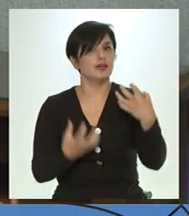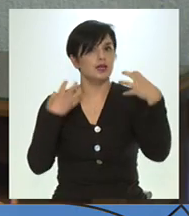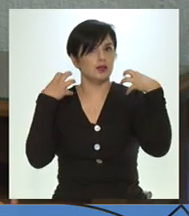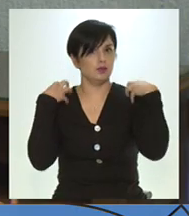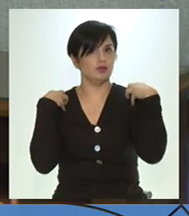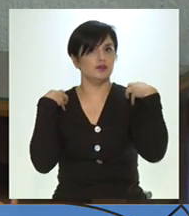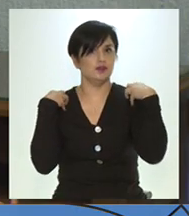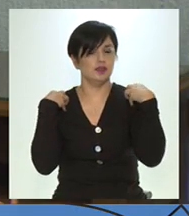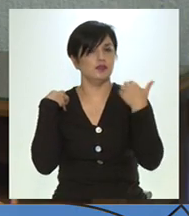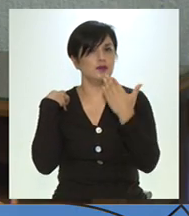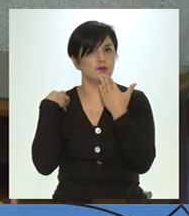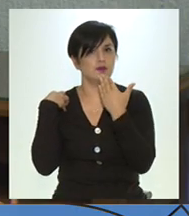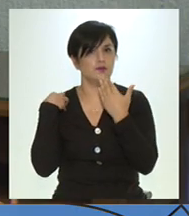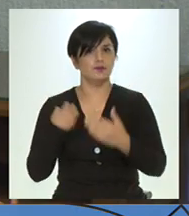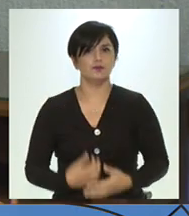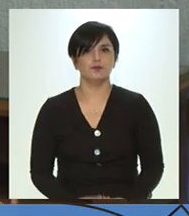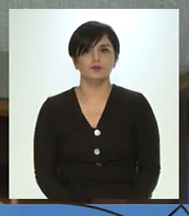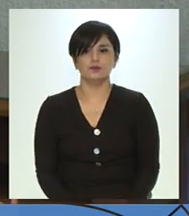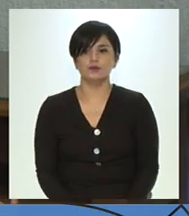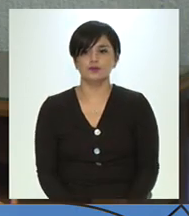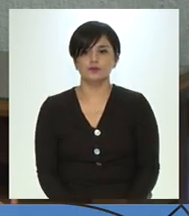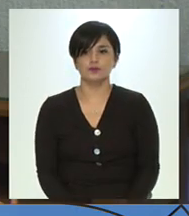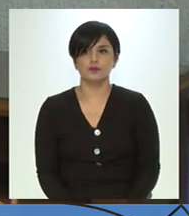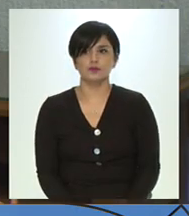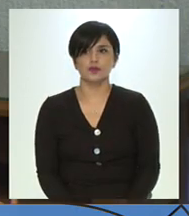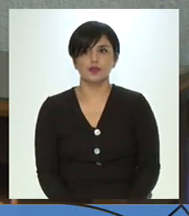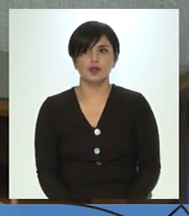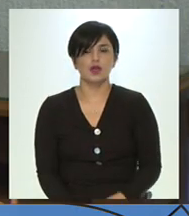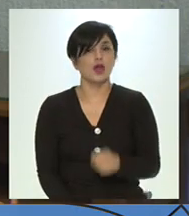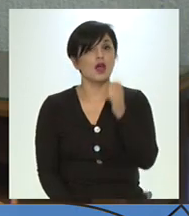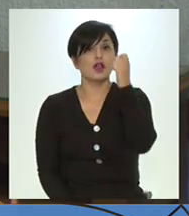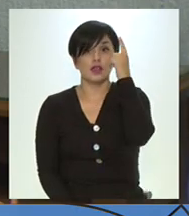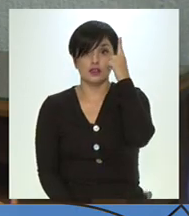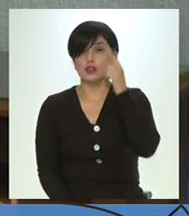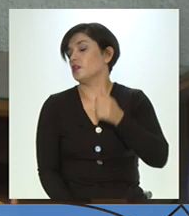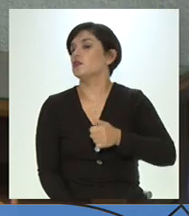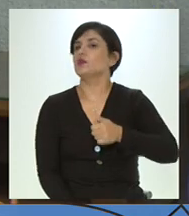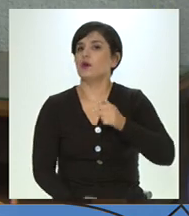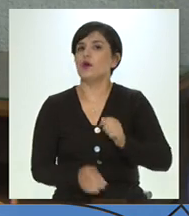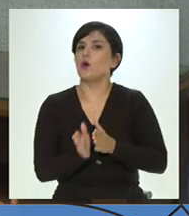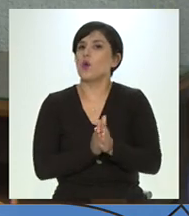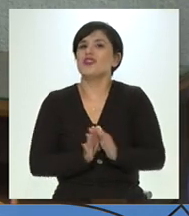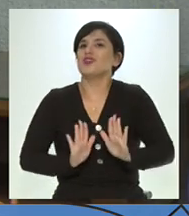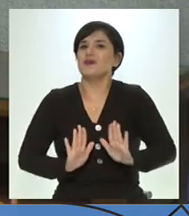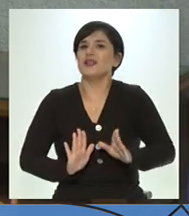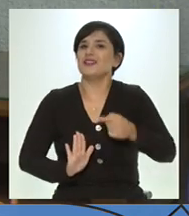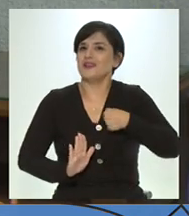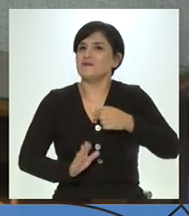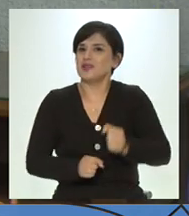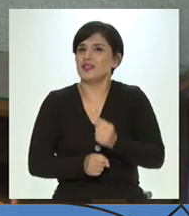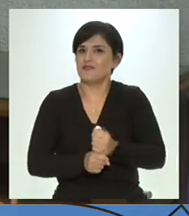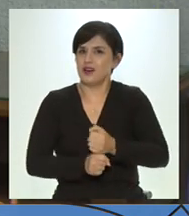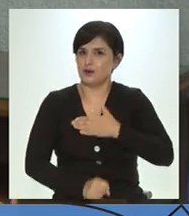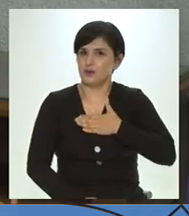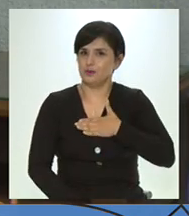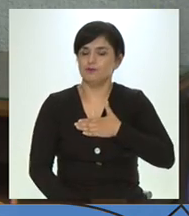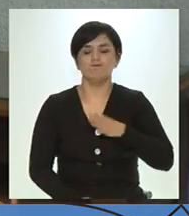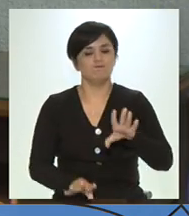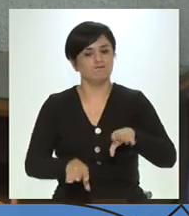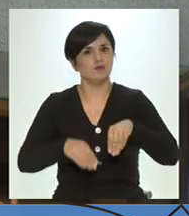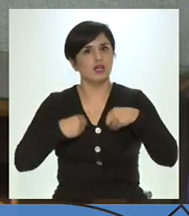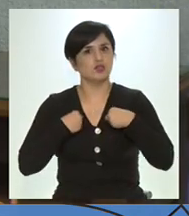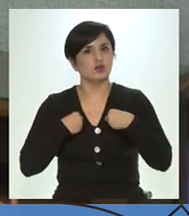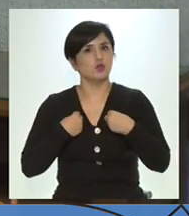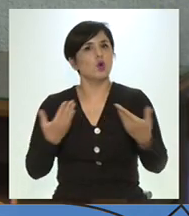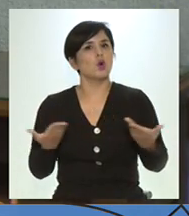a ella entiendo muy bien las expectativas fijadas en mi desempeño las asumo como